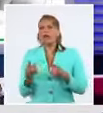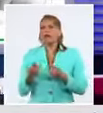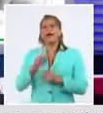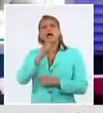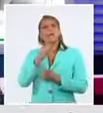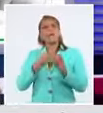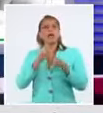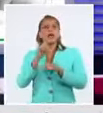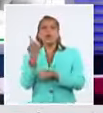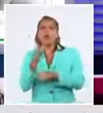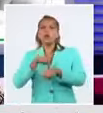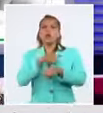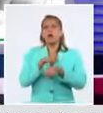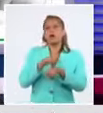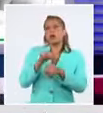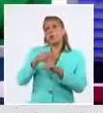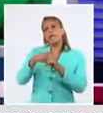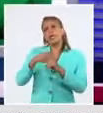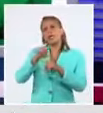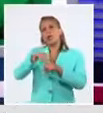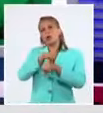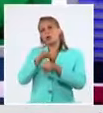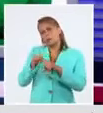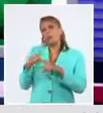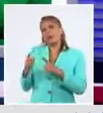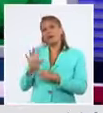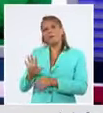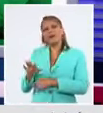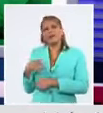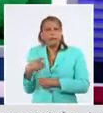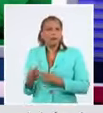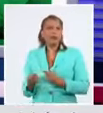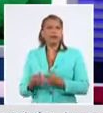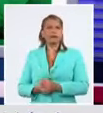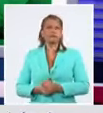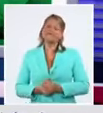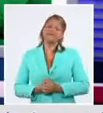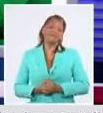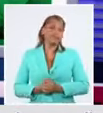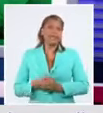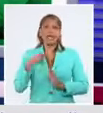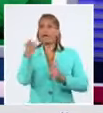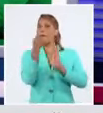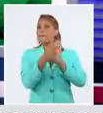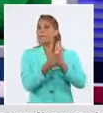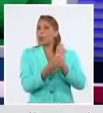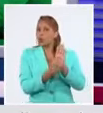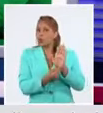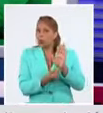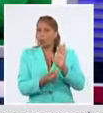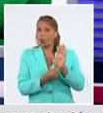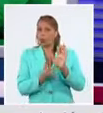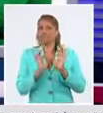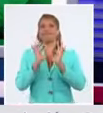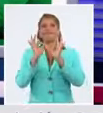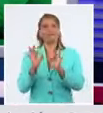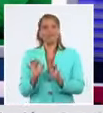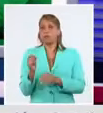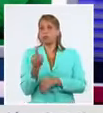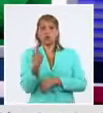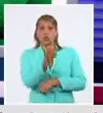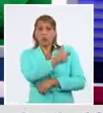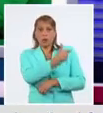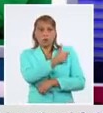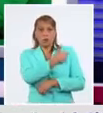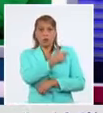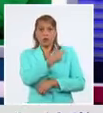si no media hora, ¿por qué? Bueno, a ver, es un protocolo para toda vacuna, no solo para las vacunas de COVID, el